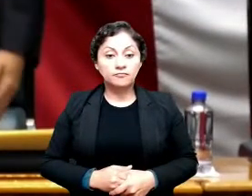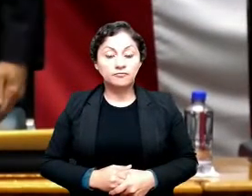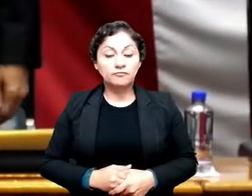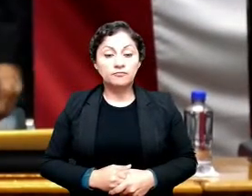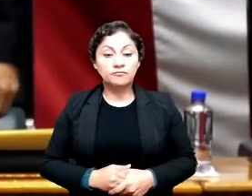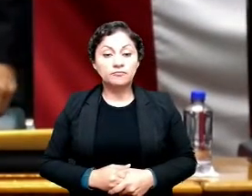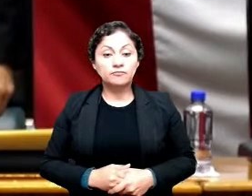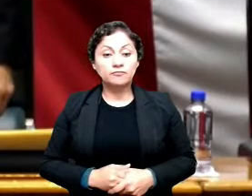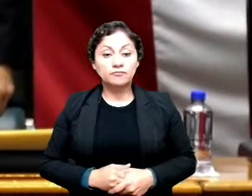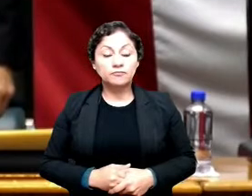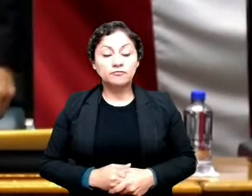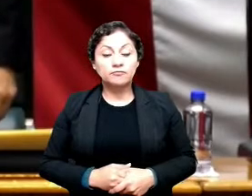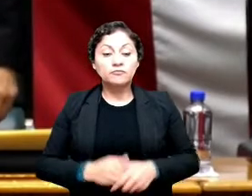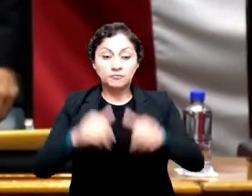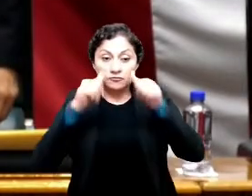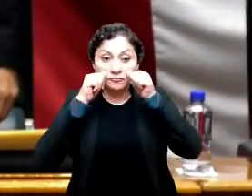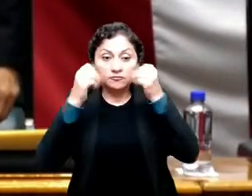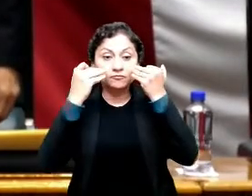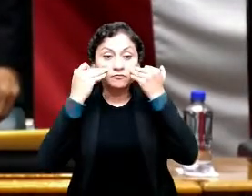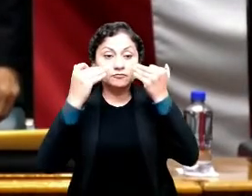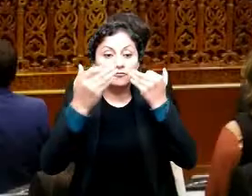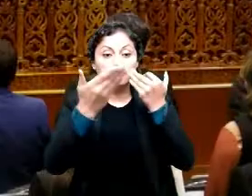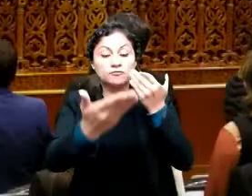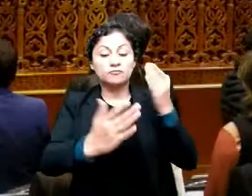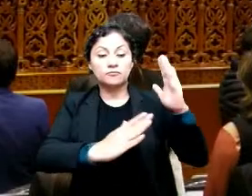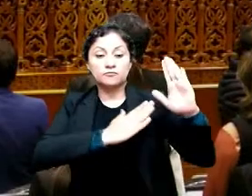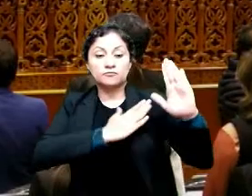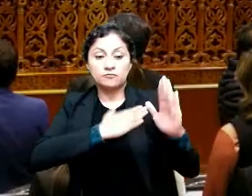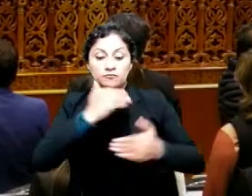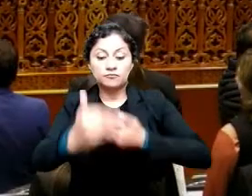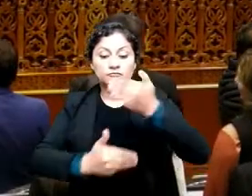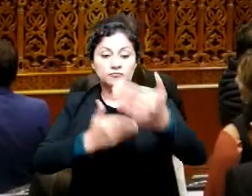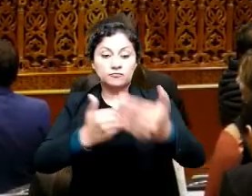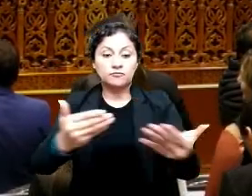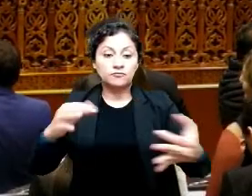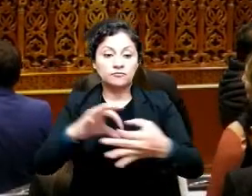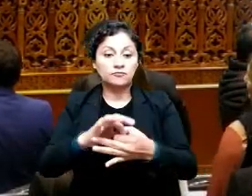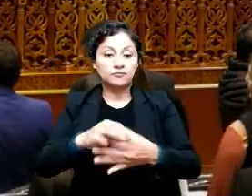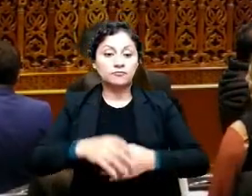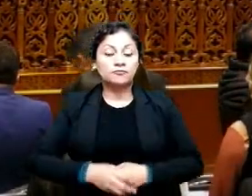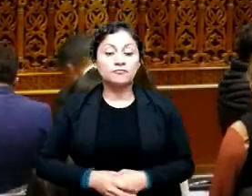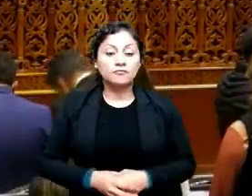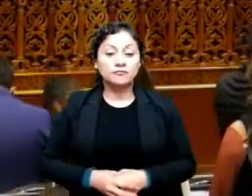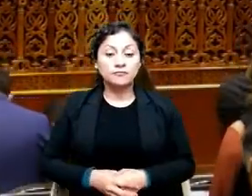Se tiene por rendida la protesta para los efectos correspondientes.